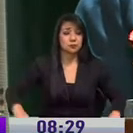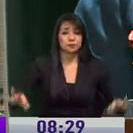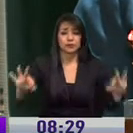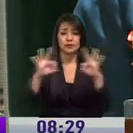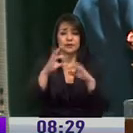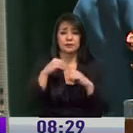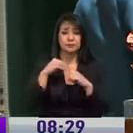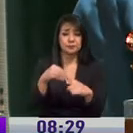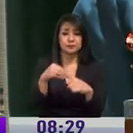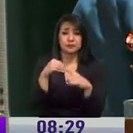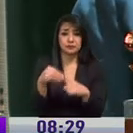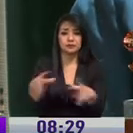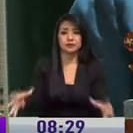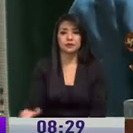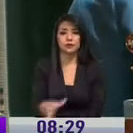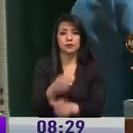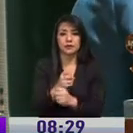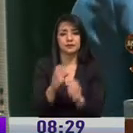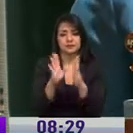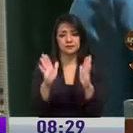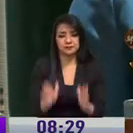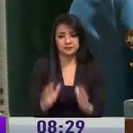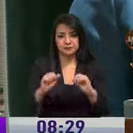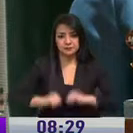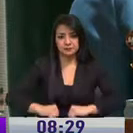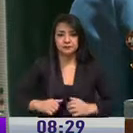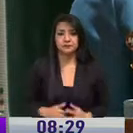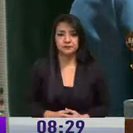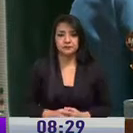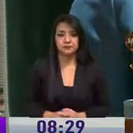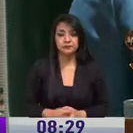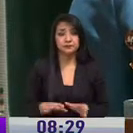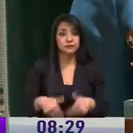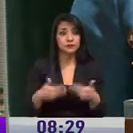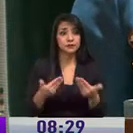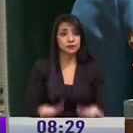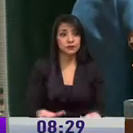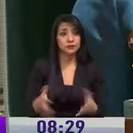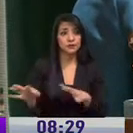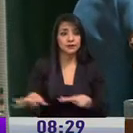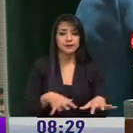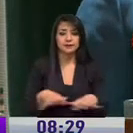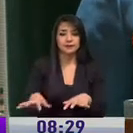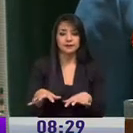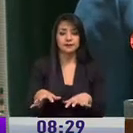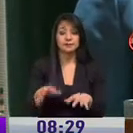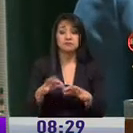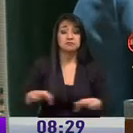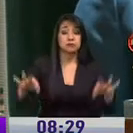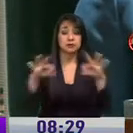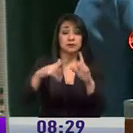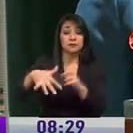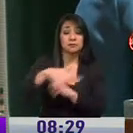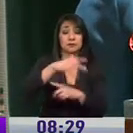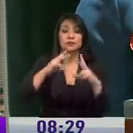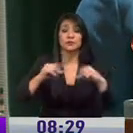primordial brindar seguridad a la población, realizando de igual manera tareas para salvaguardar el